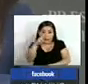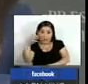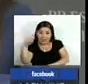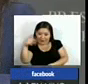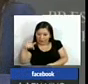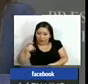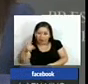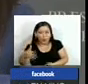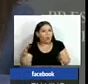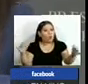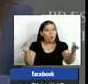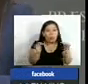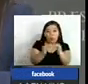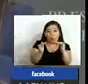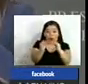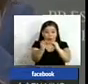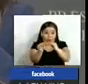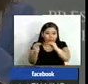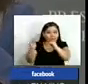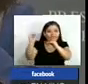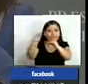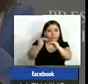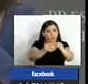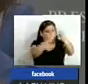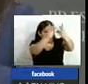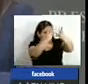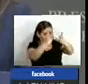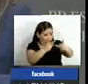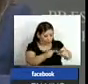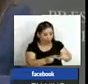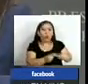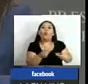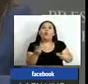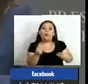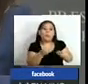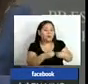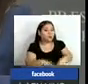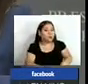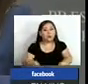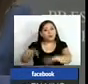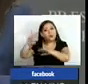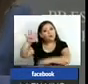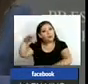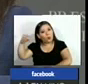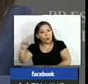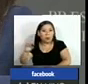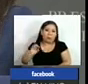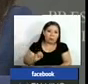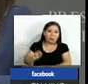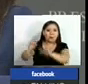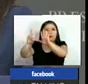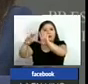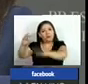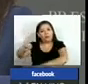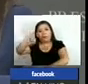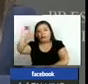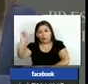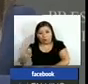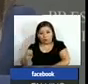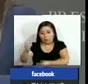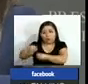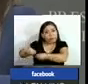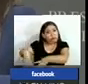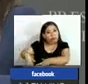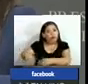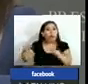2020 era igual o mayor. Según cálculos, vamos a perder entre el 50 y 70% de ingresos. Eso quiere decir que